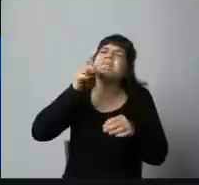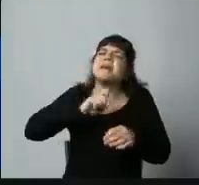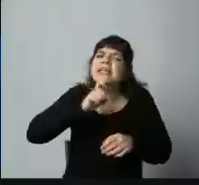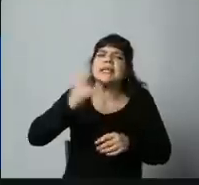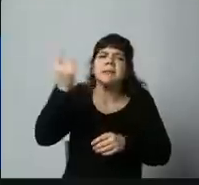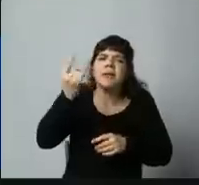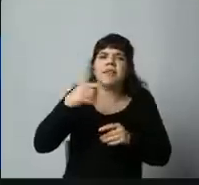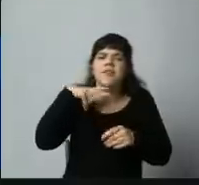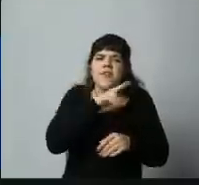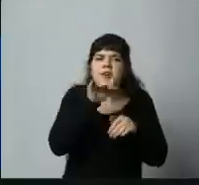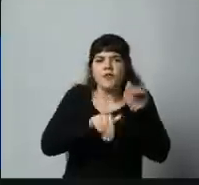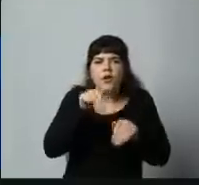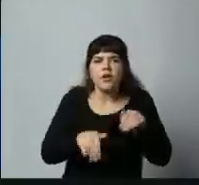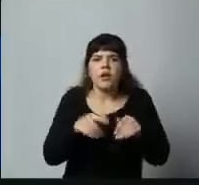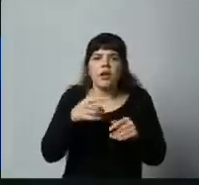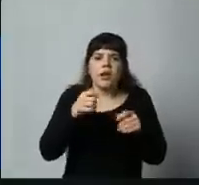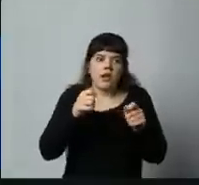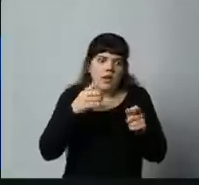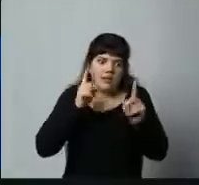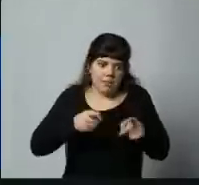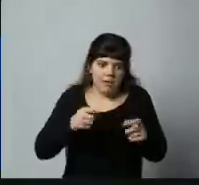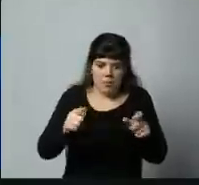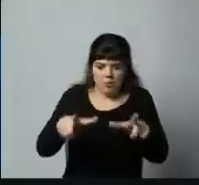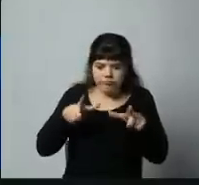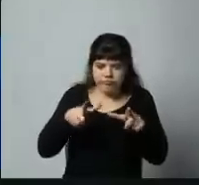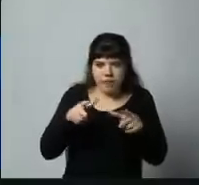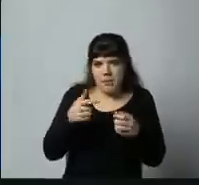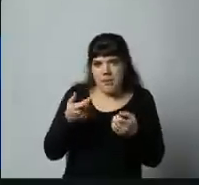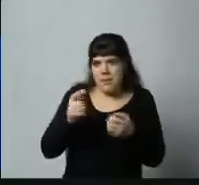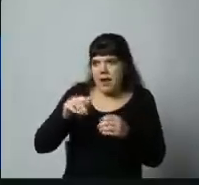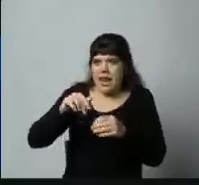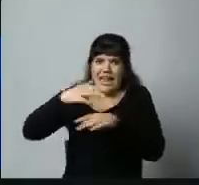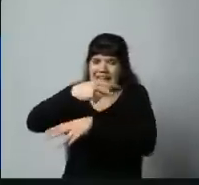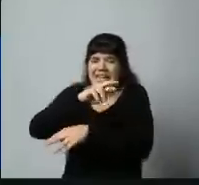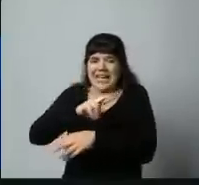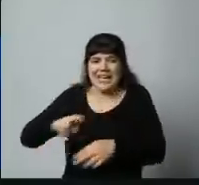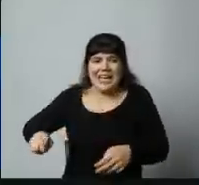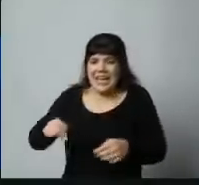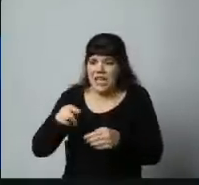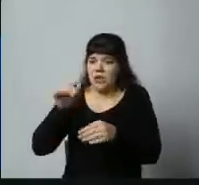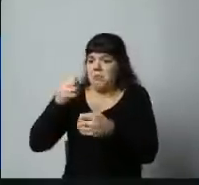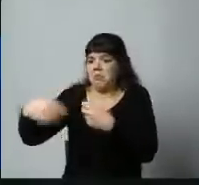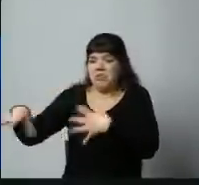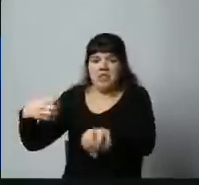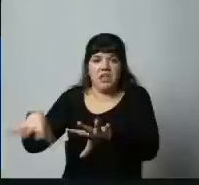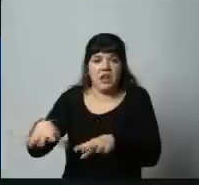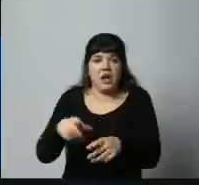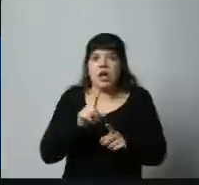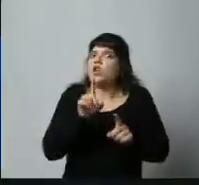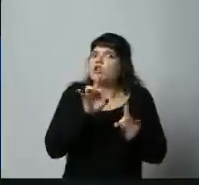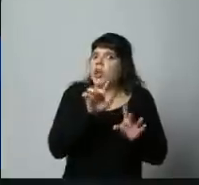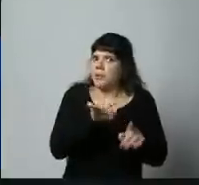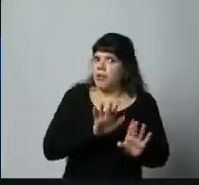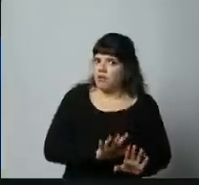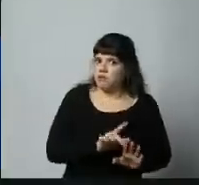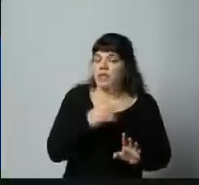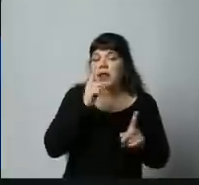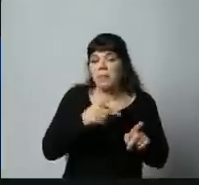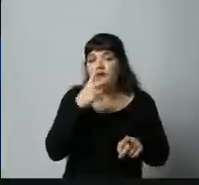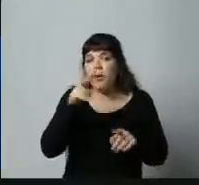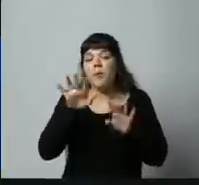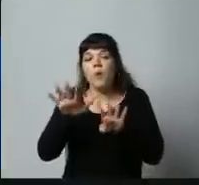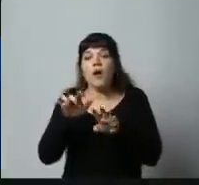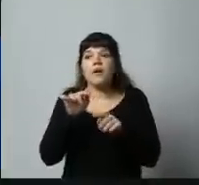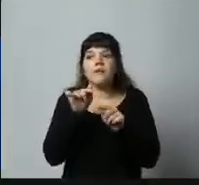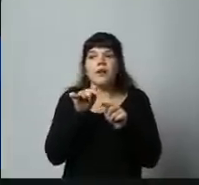aparecieron boletas en el miguelete pero no es Ya solo lo que decía Wilson en aquel entonces en 2009 se